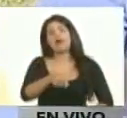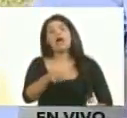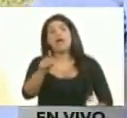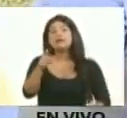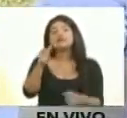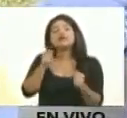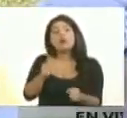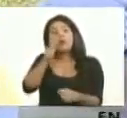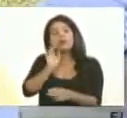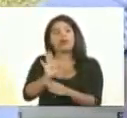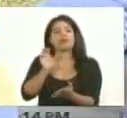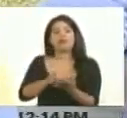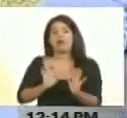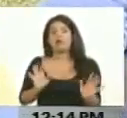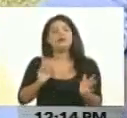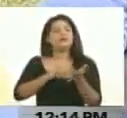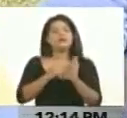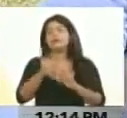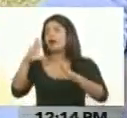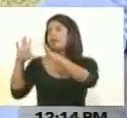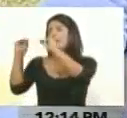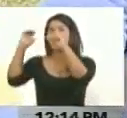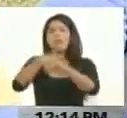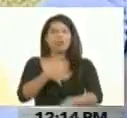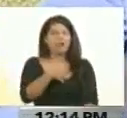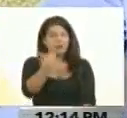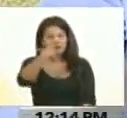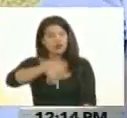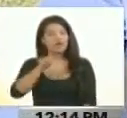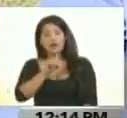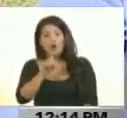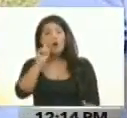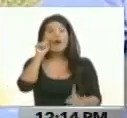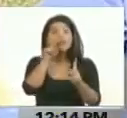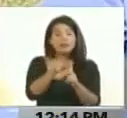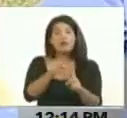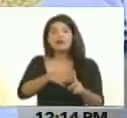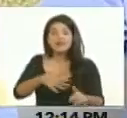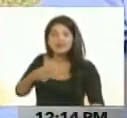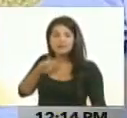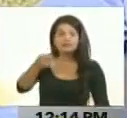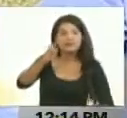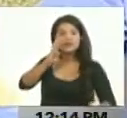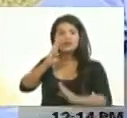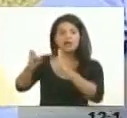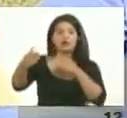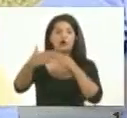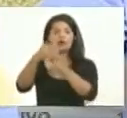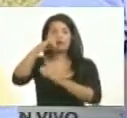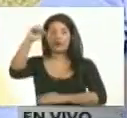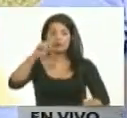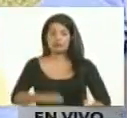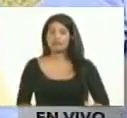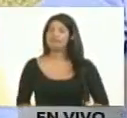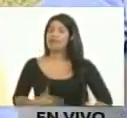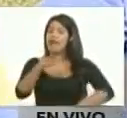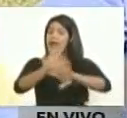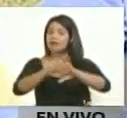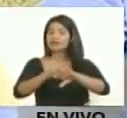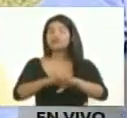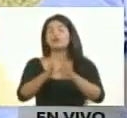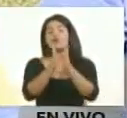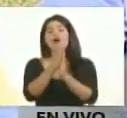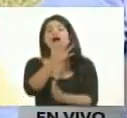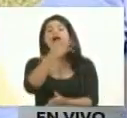no es solamente crear el malestar al personal. Atentos, por favor, Carabobo, muchos problemas en Valencia que no